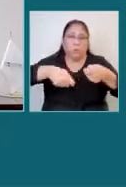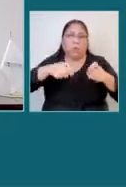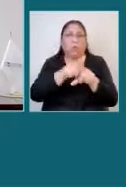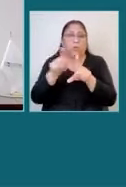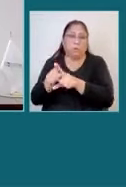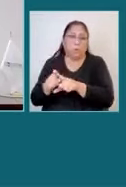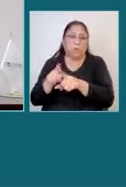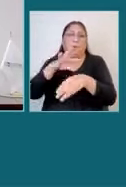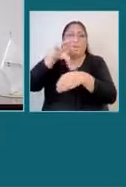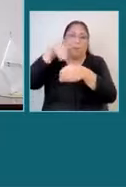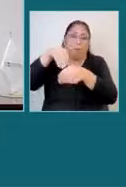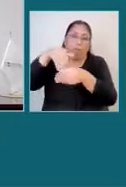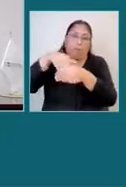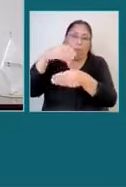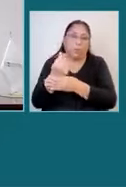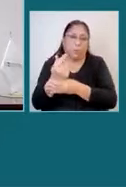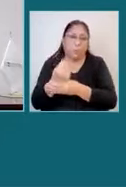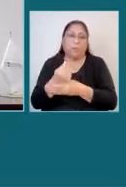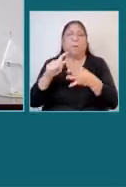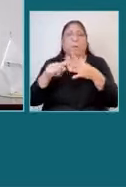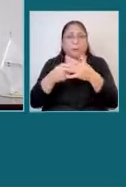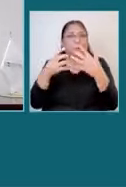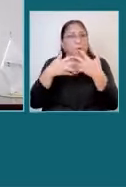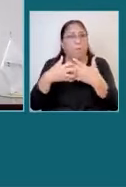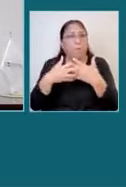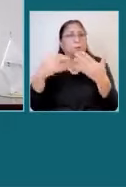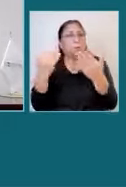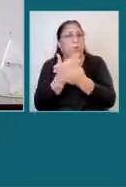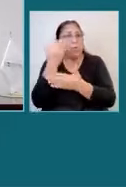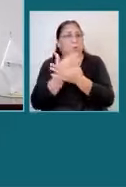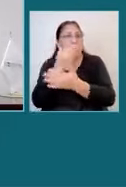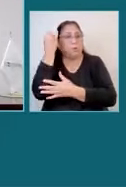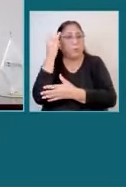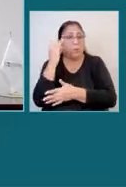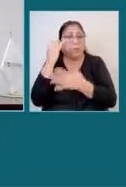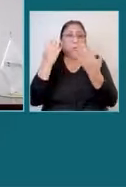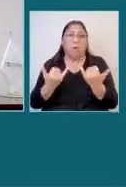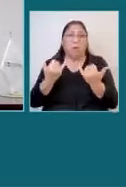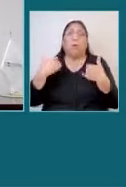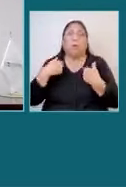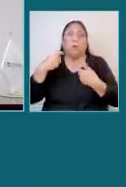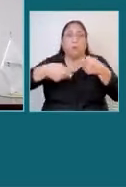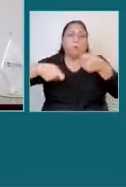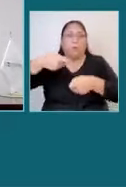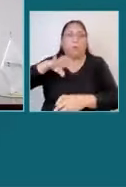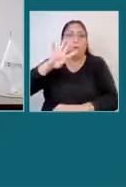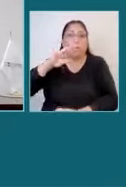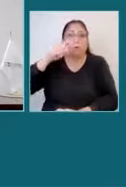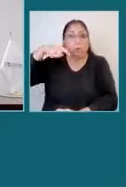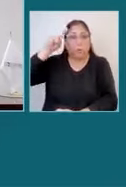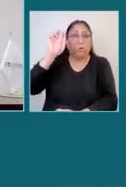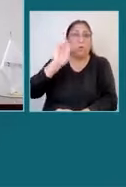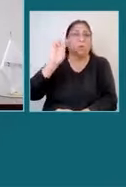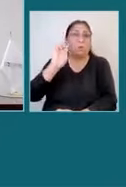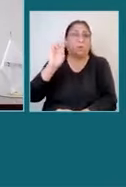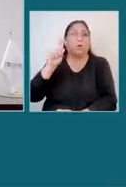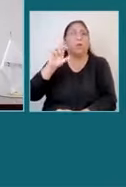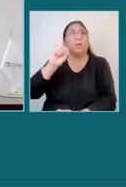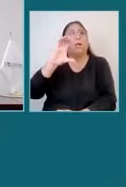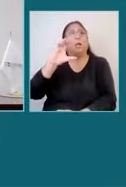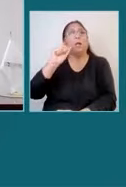de Capital para Emprendimientos Innovadores, ¿no? Actualmente, como dije, tenemos una inversión de $4 millones en Salcantay y